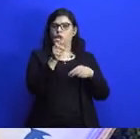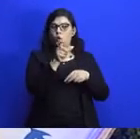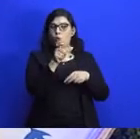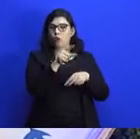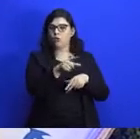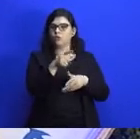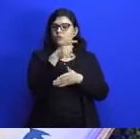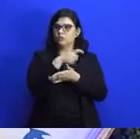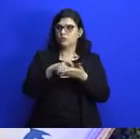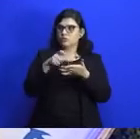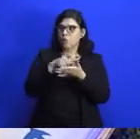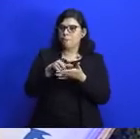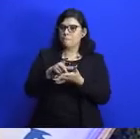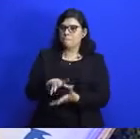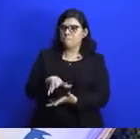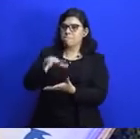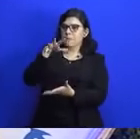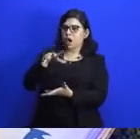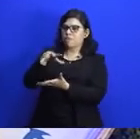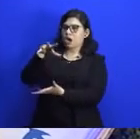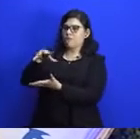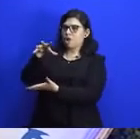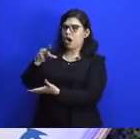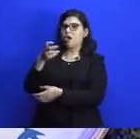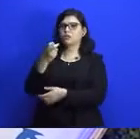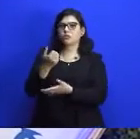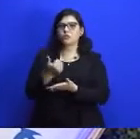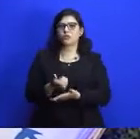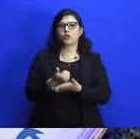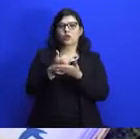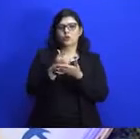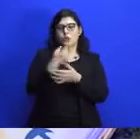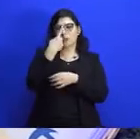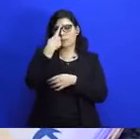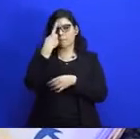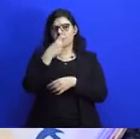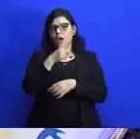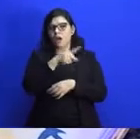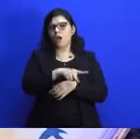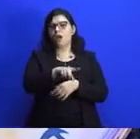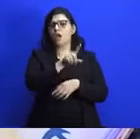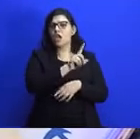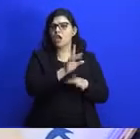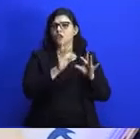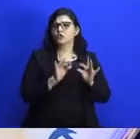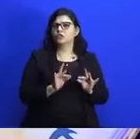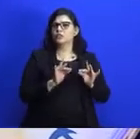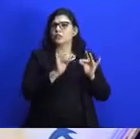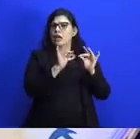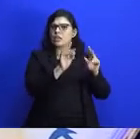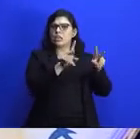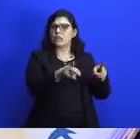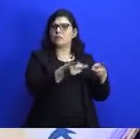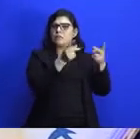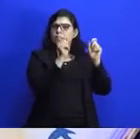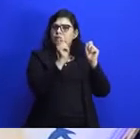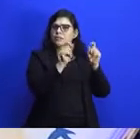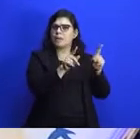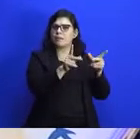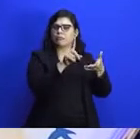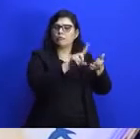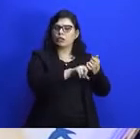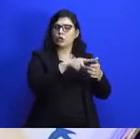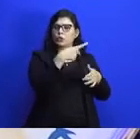grande, al mejor precio por volumen, les permitimos ser rentables y dar productos de alta calidad a todas sus